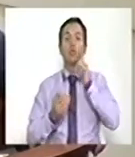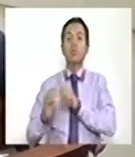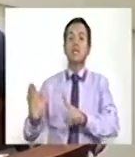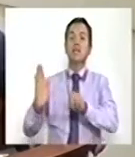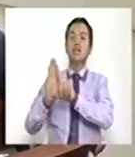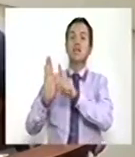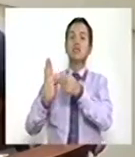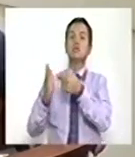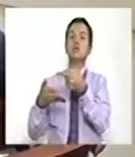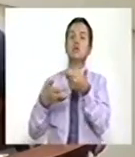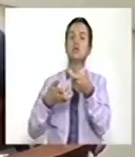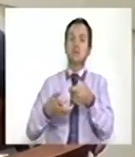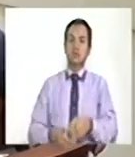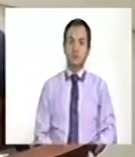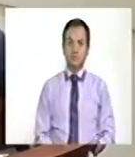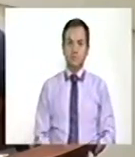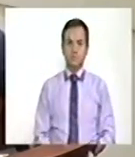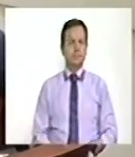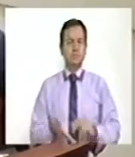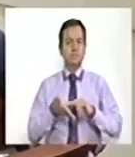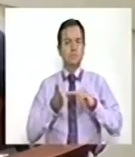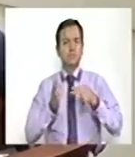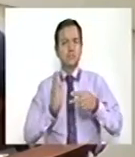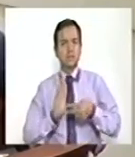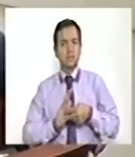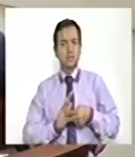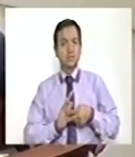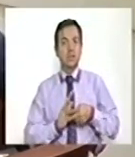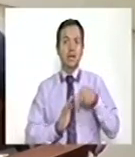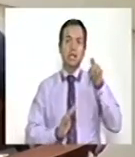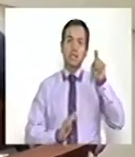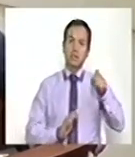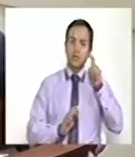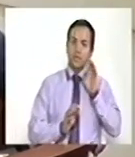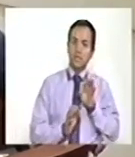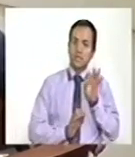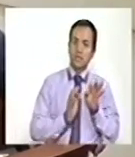600. Esto es que tiene unas garantías,